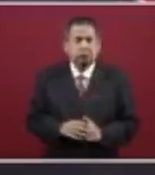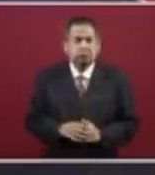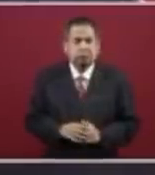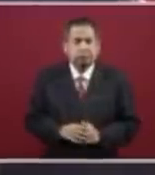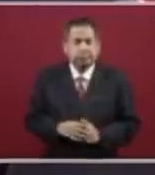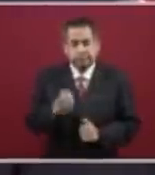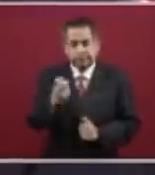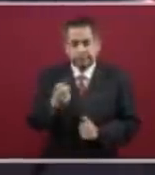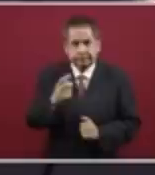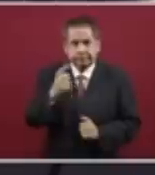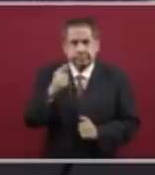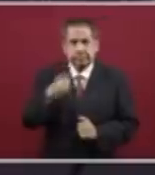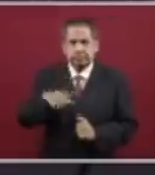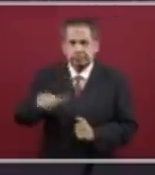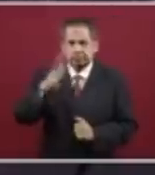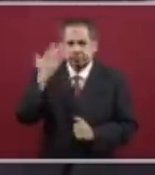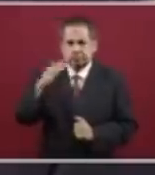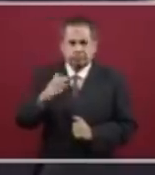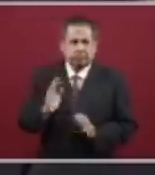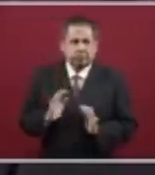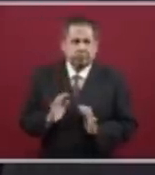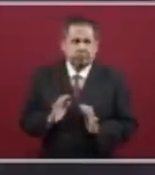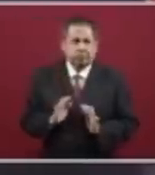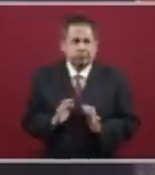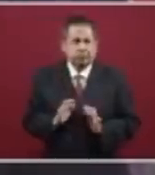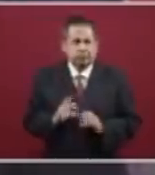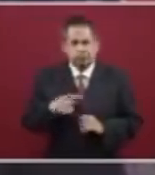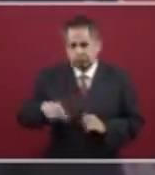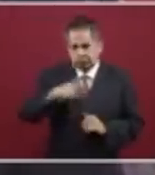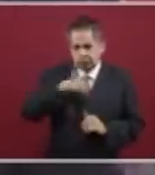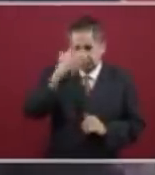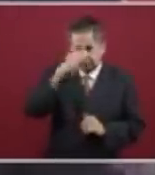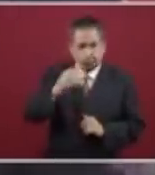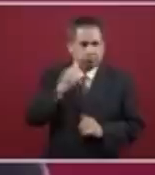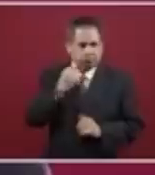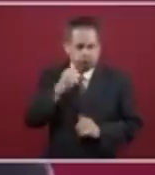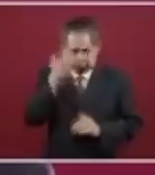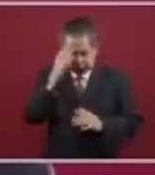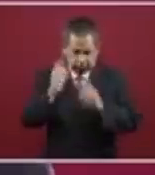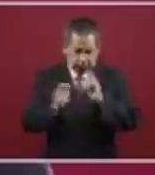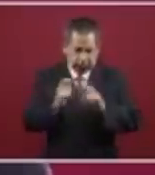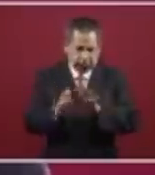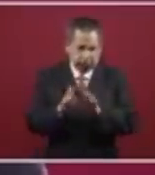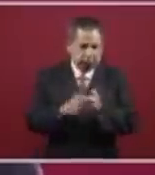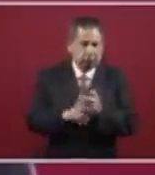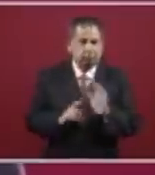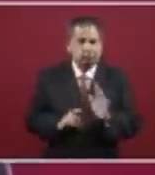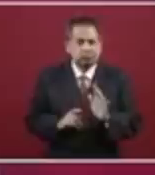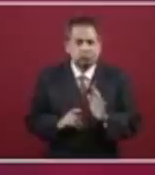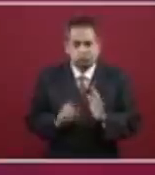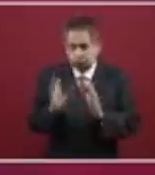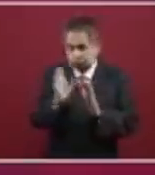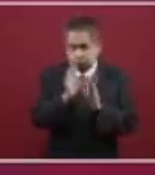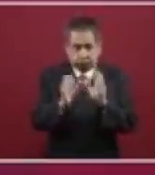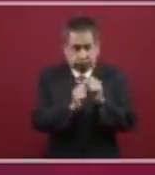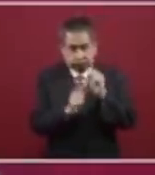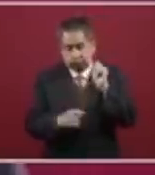y yo creo que todos sabemos, no solo los abogados, de que la